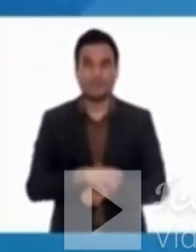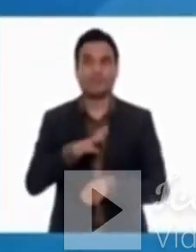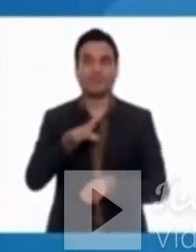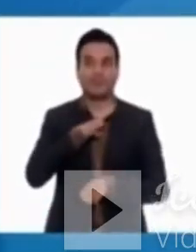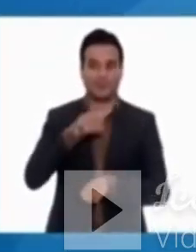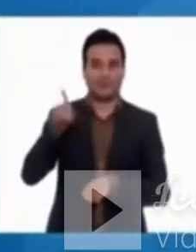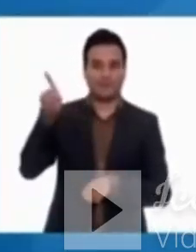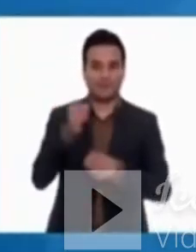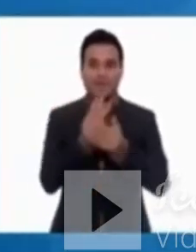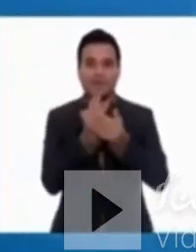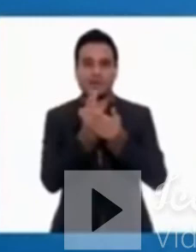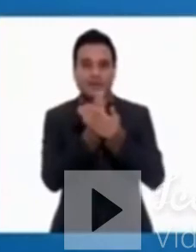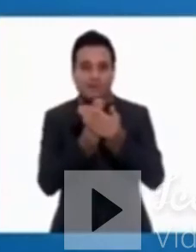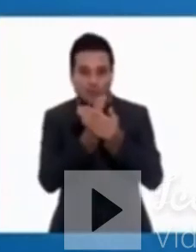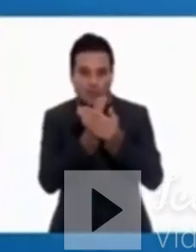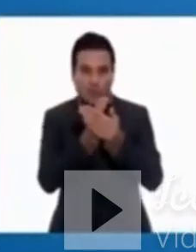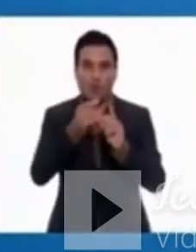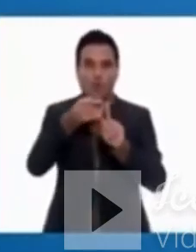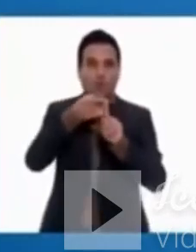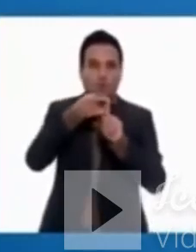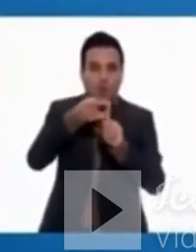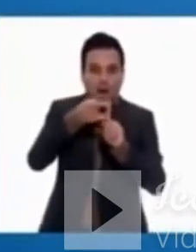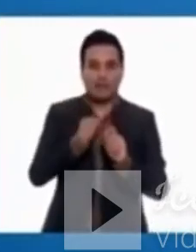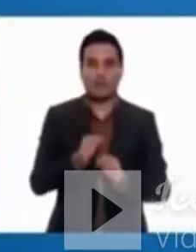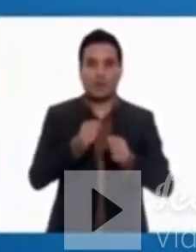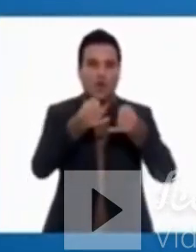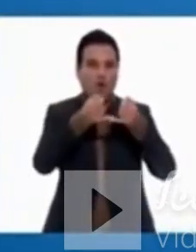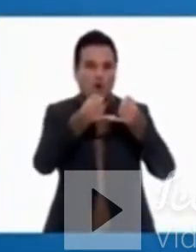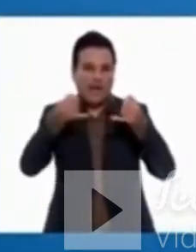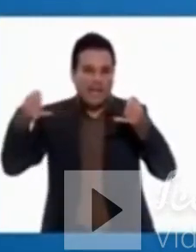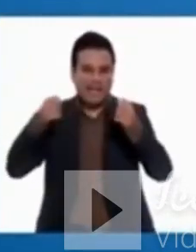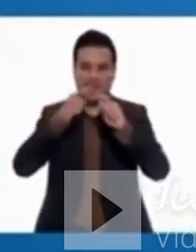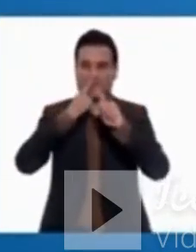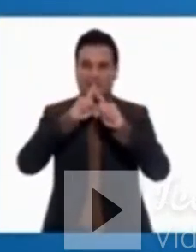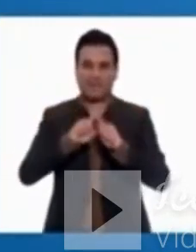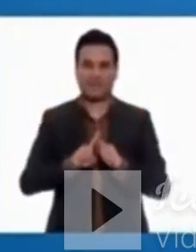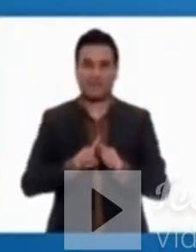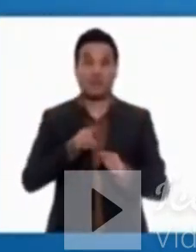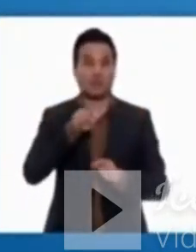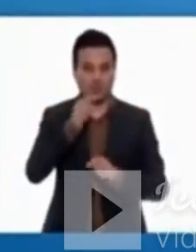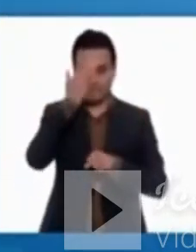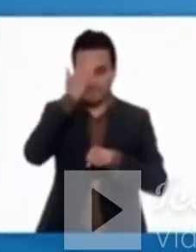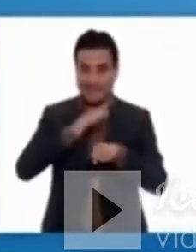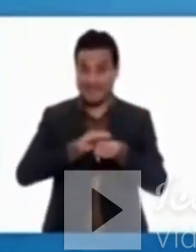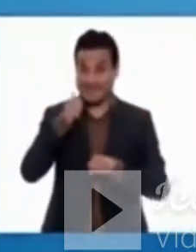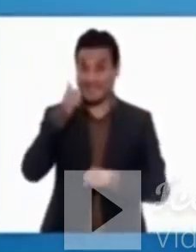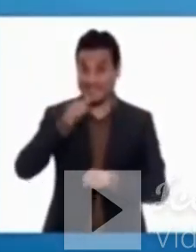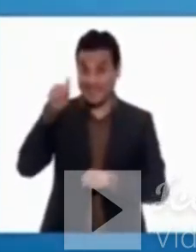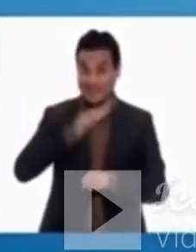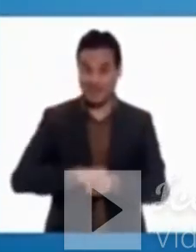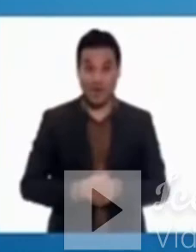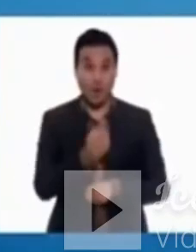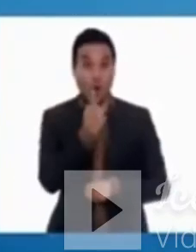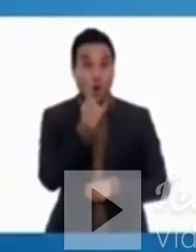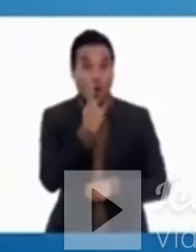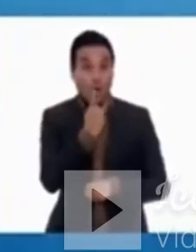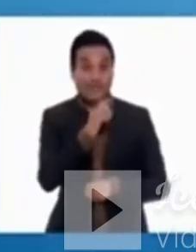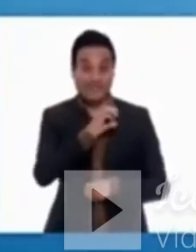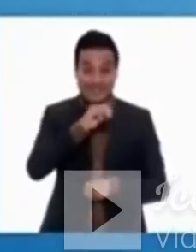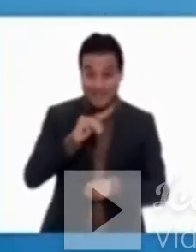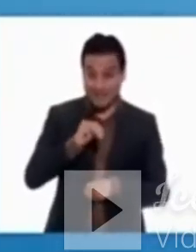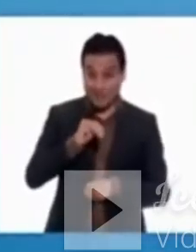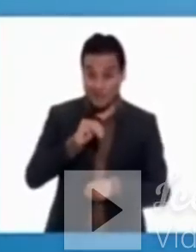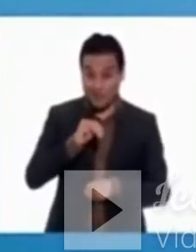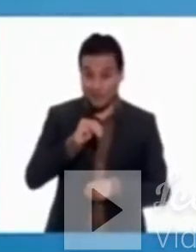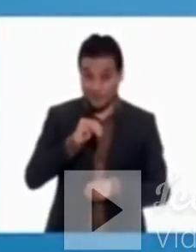se representan como una línea y hay que tener en cuenta ese tipo de lectura. Por cada centímetro en el